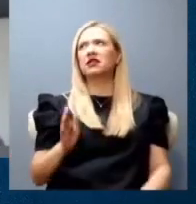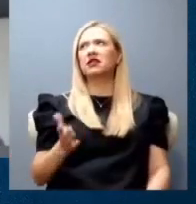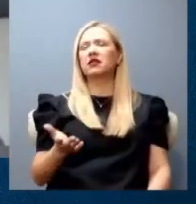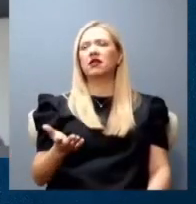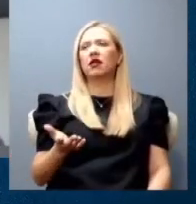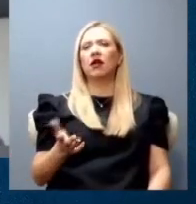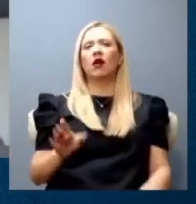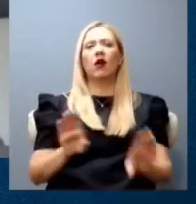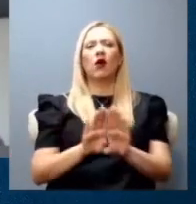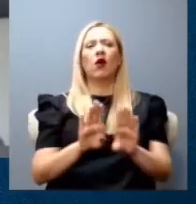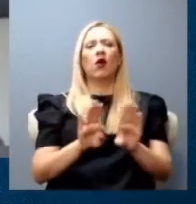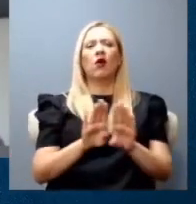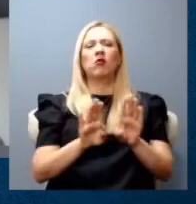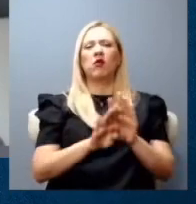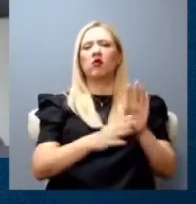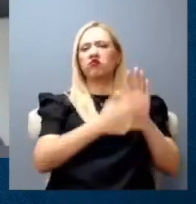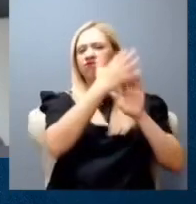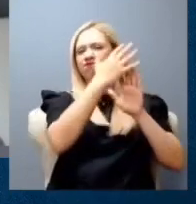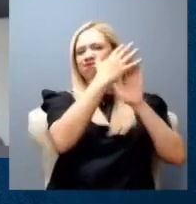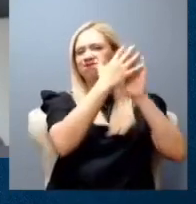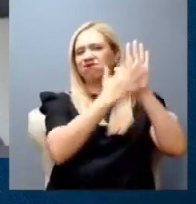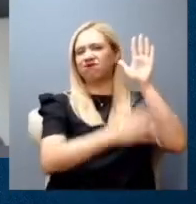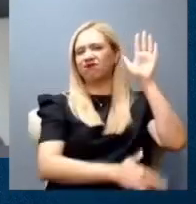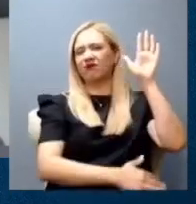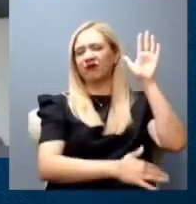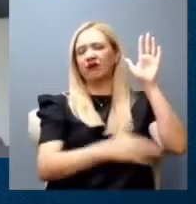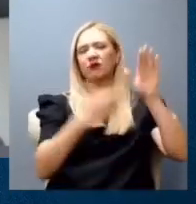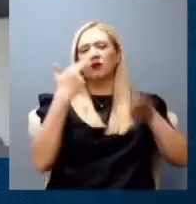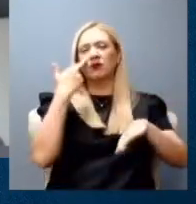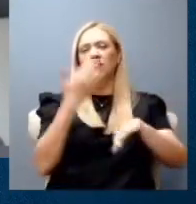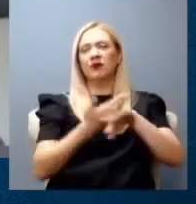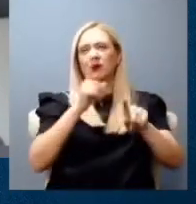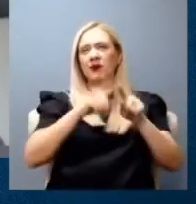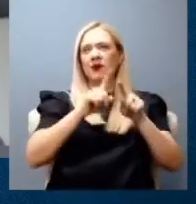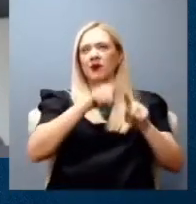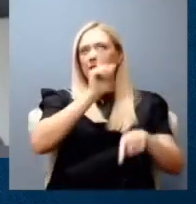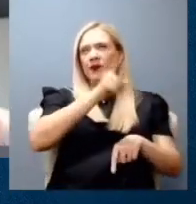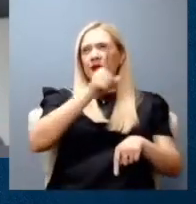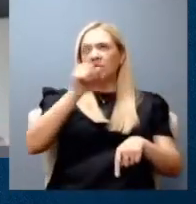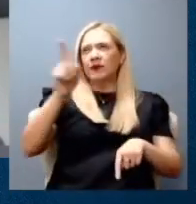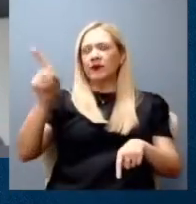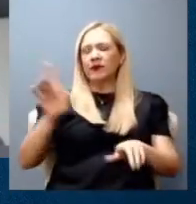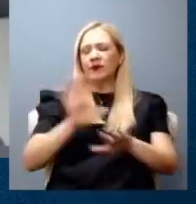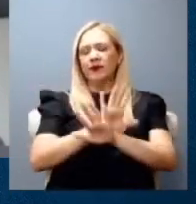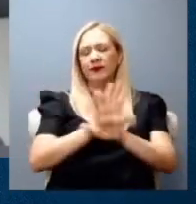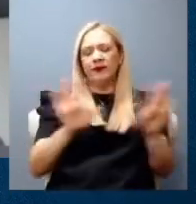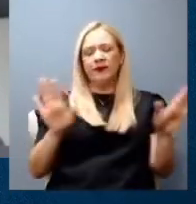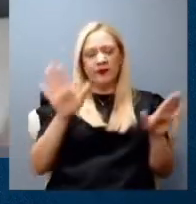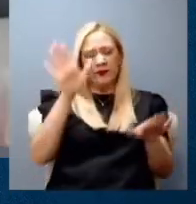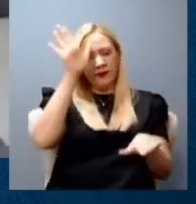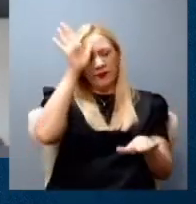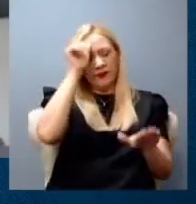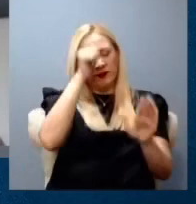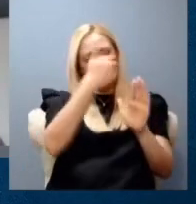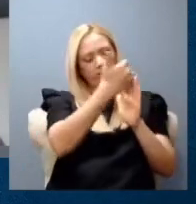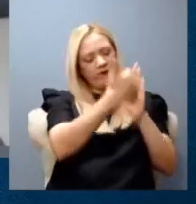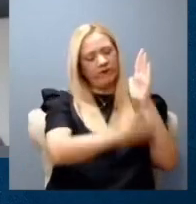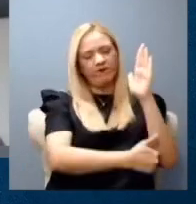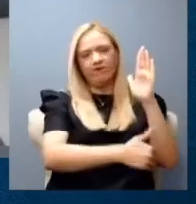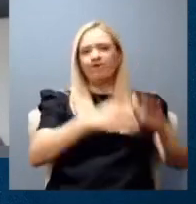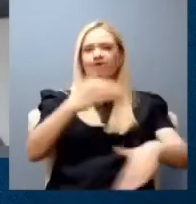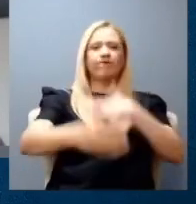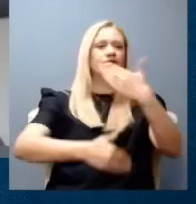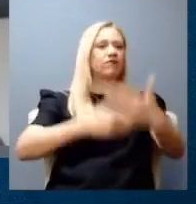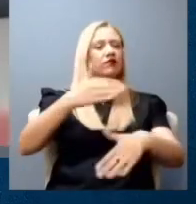una tabla rasa, digamos, de las responsabilidades con el propósito de que se pudiera, digamos, seguir en la